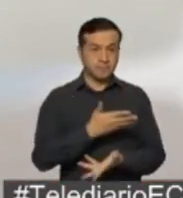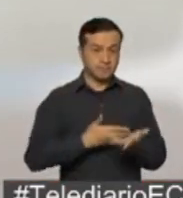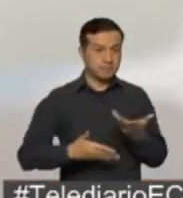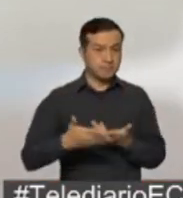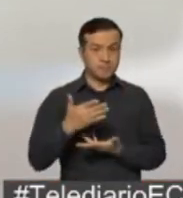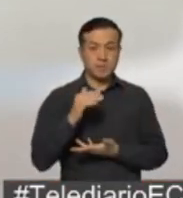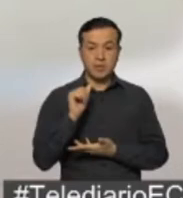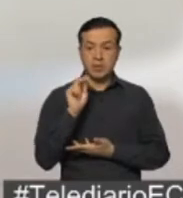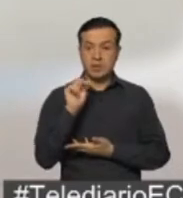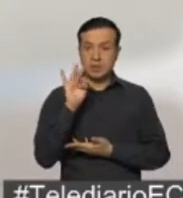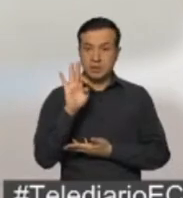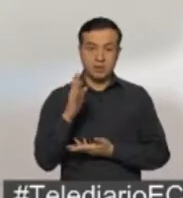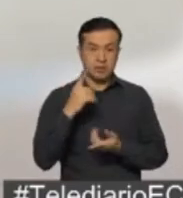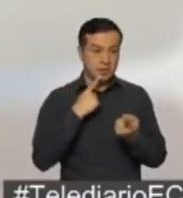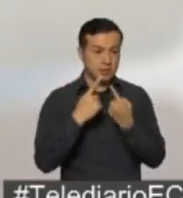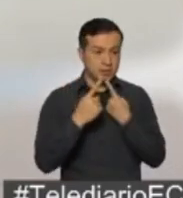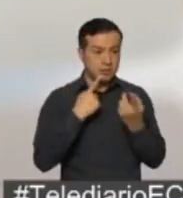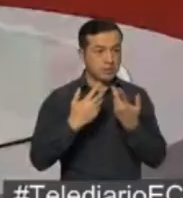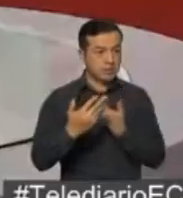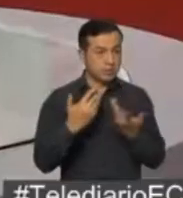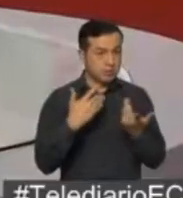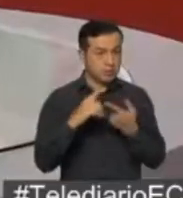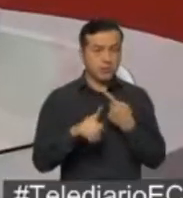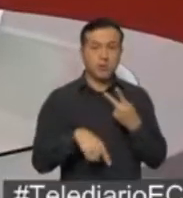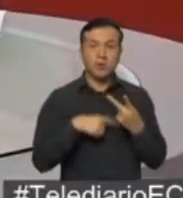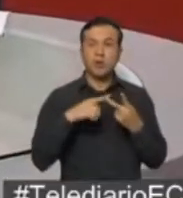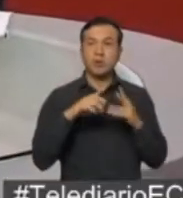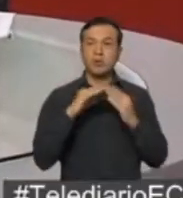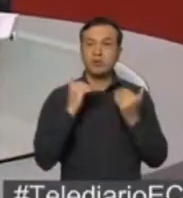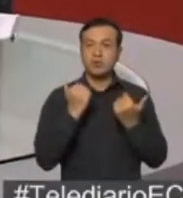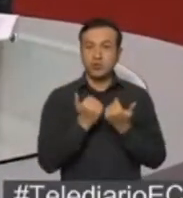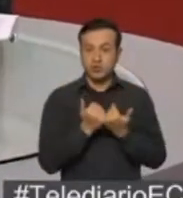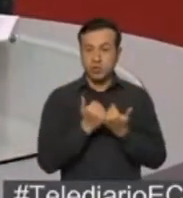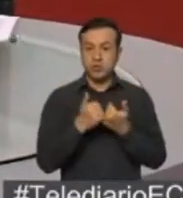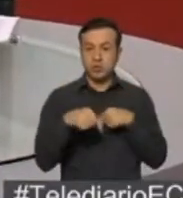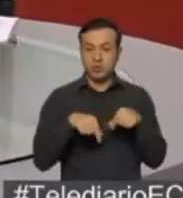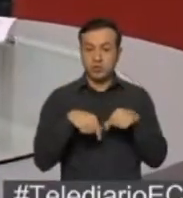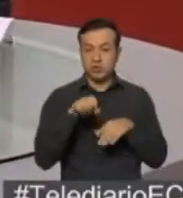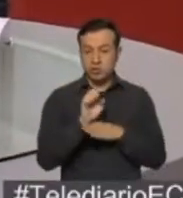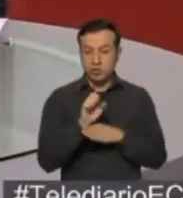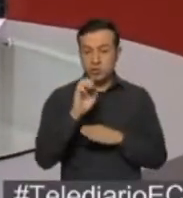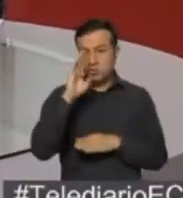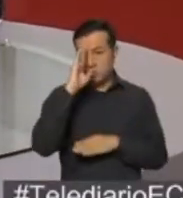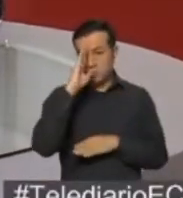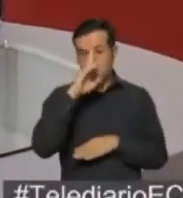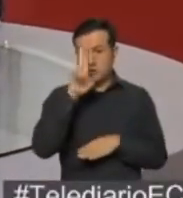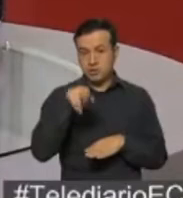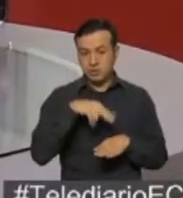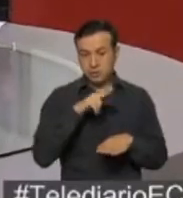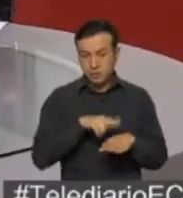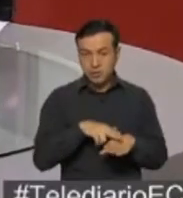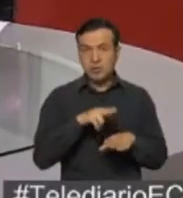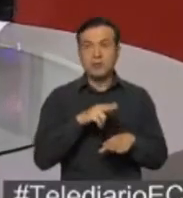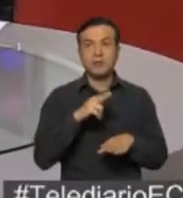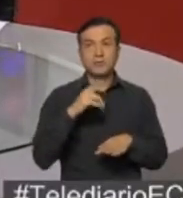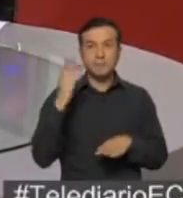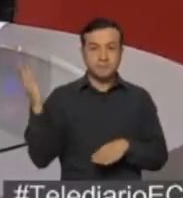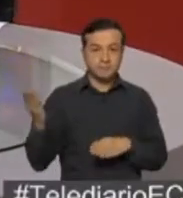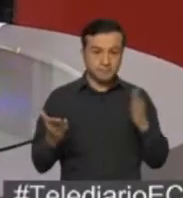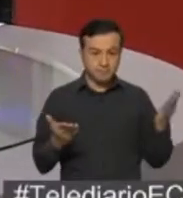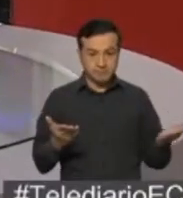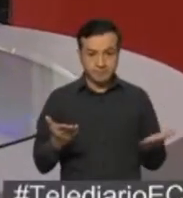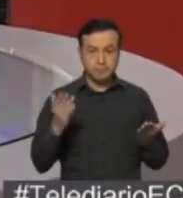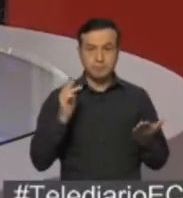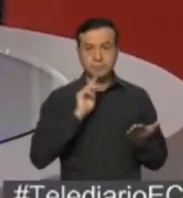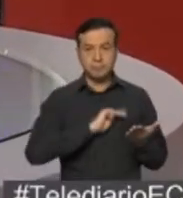Agencia Nacional de Tránsito, con la Comisión de Tránsito del Ecuador, con la Policía Nacional. Son invitados